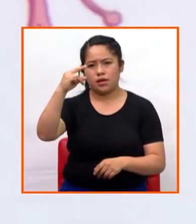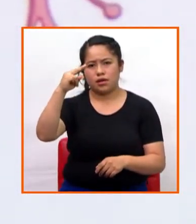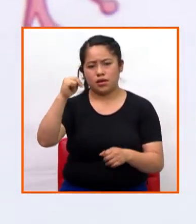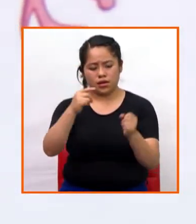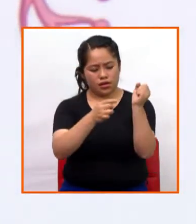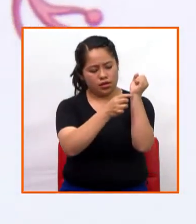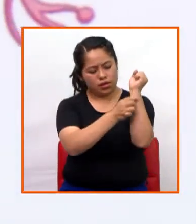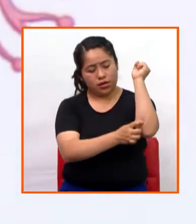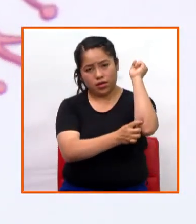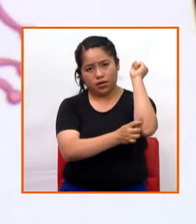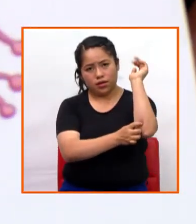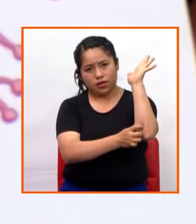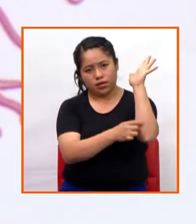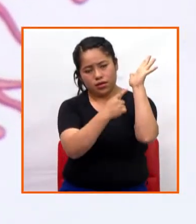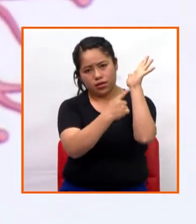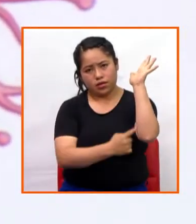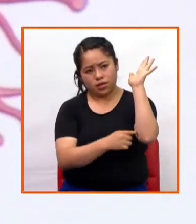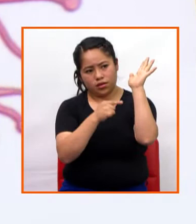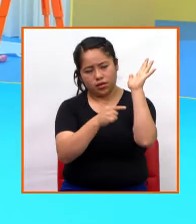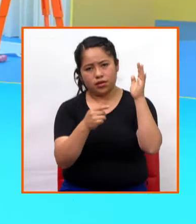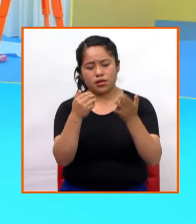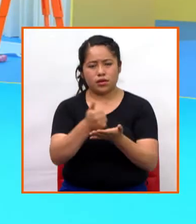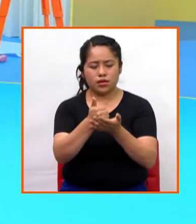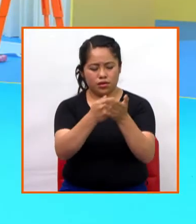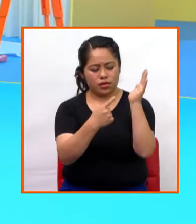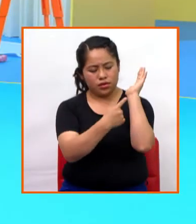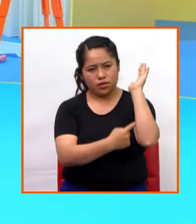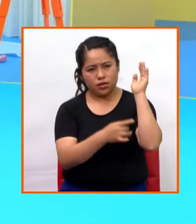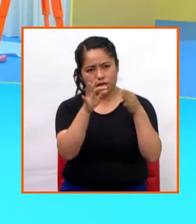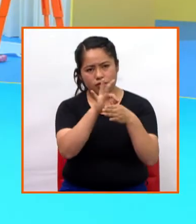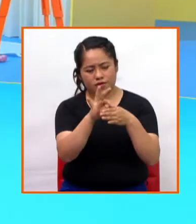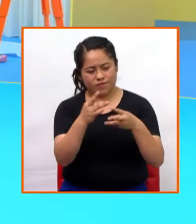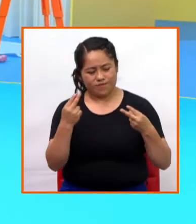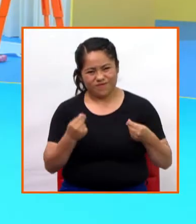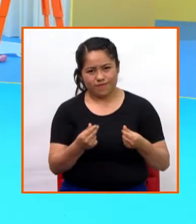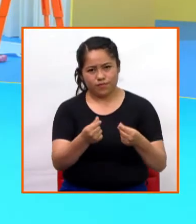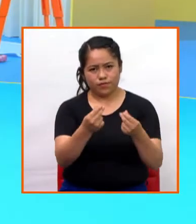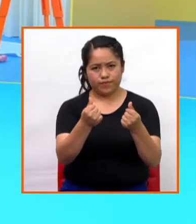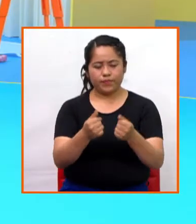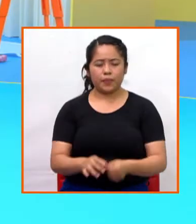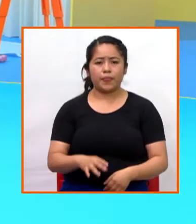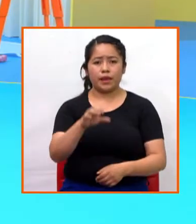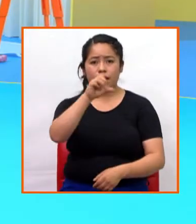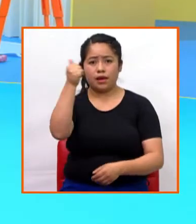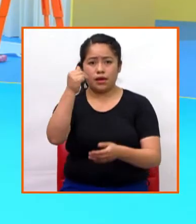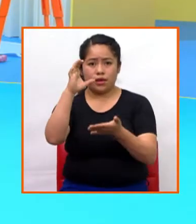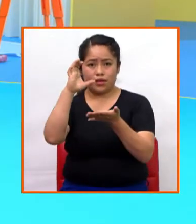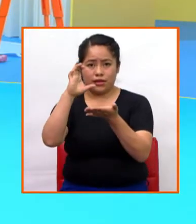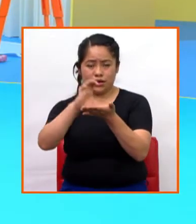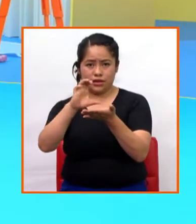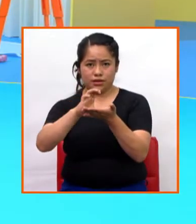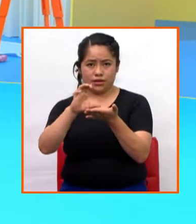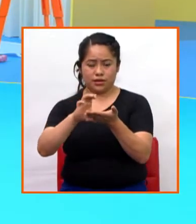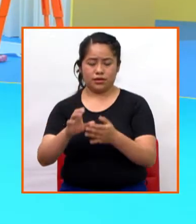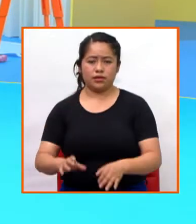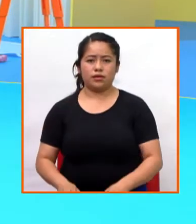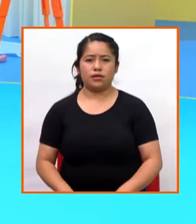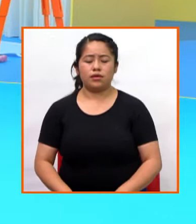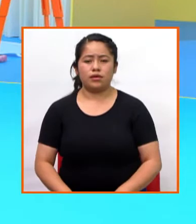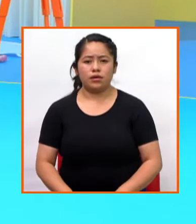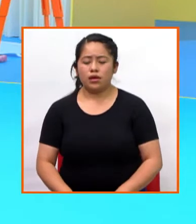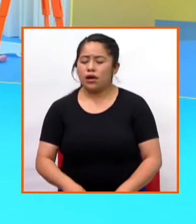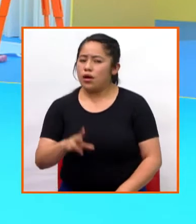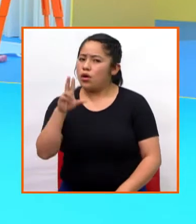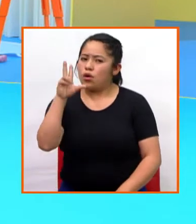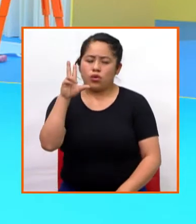rápidos. Bien, también es importante hablar de las células de Schwann. Las células de Schwann no se encuentran en el sistema nervioso